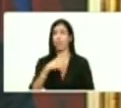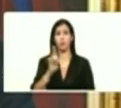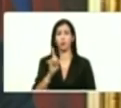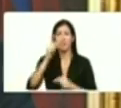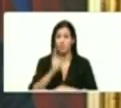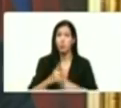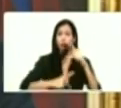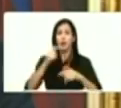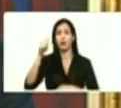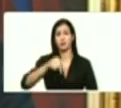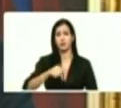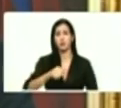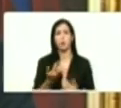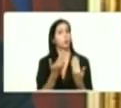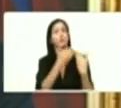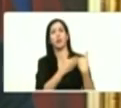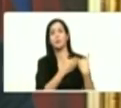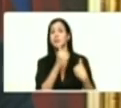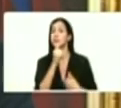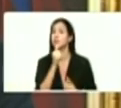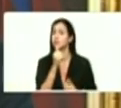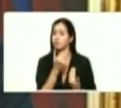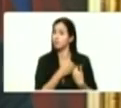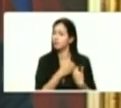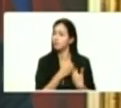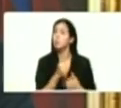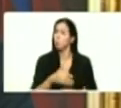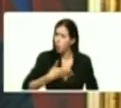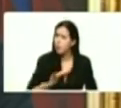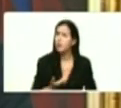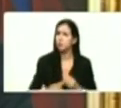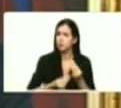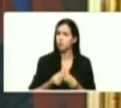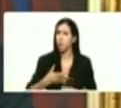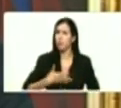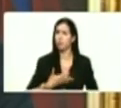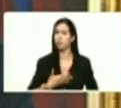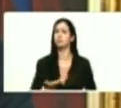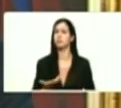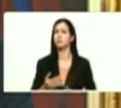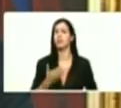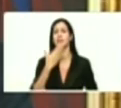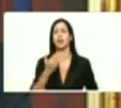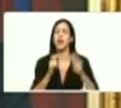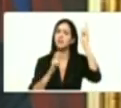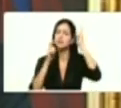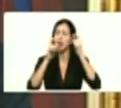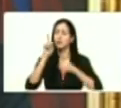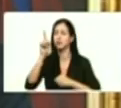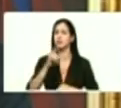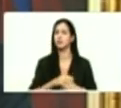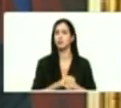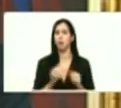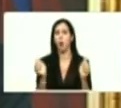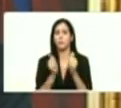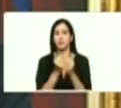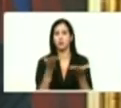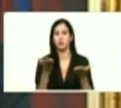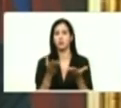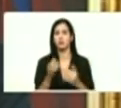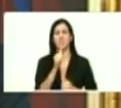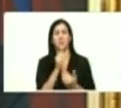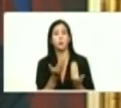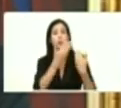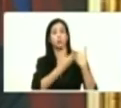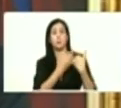y los primeros responsables con la capacidad que tenemos que es grande es grande y gracias a nuestro comandante camaradas y compañeros los primeros